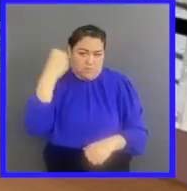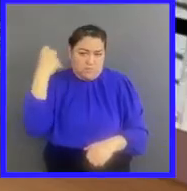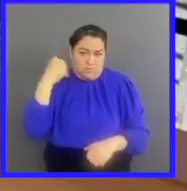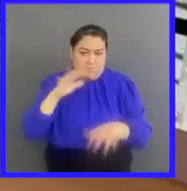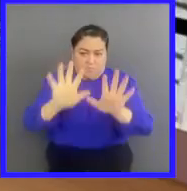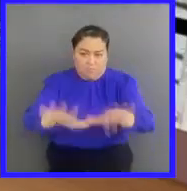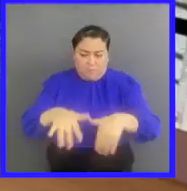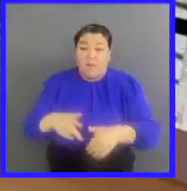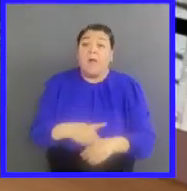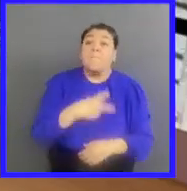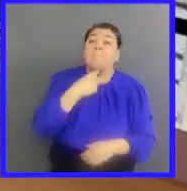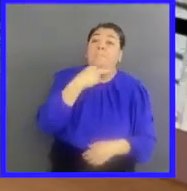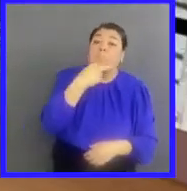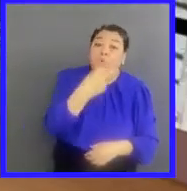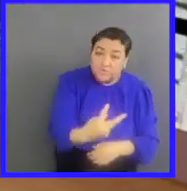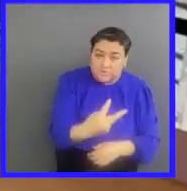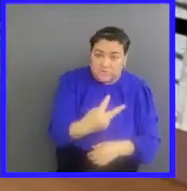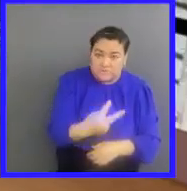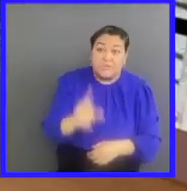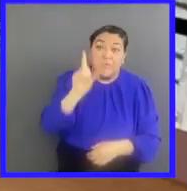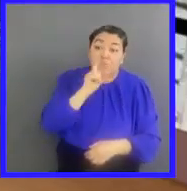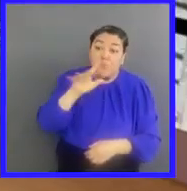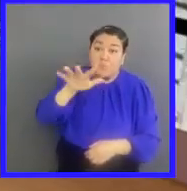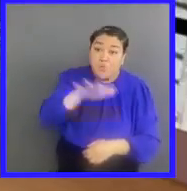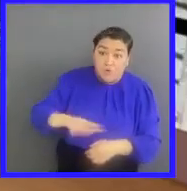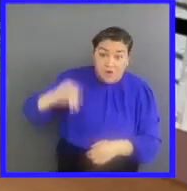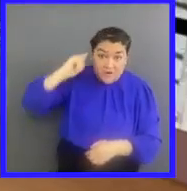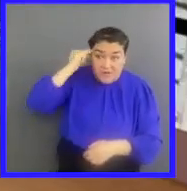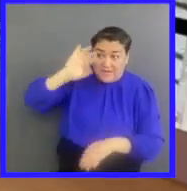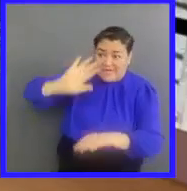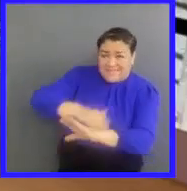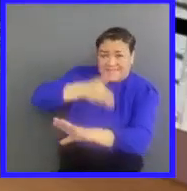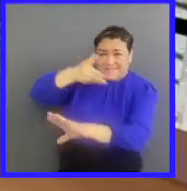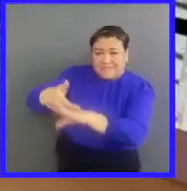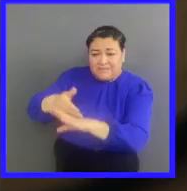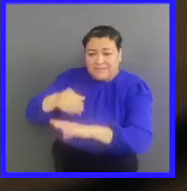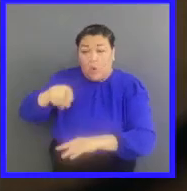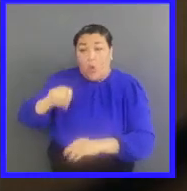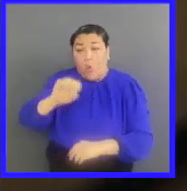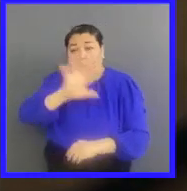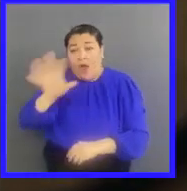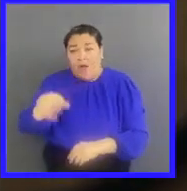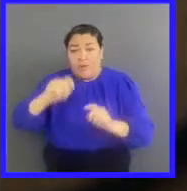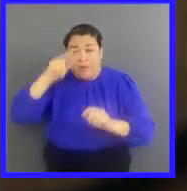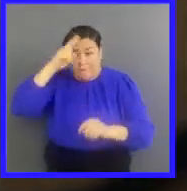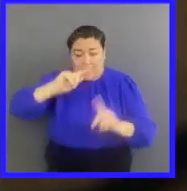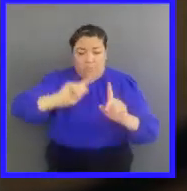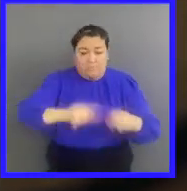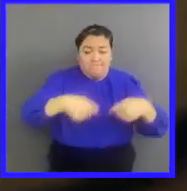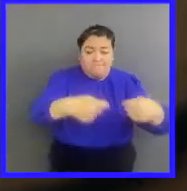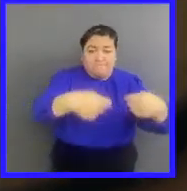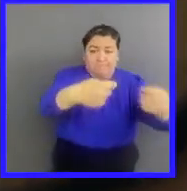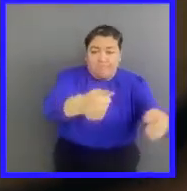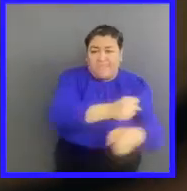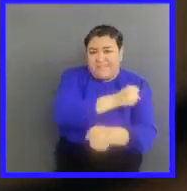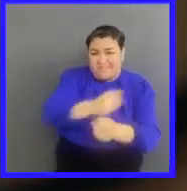frente a las violencias contra las mujeres indígenas y afromexicanas. Es una